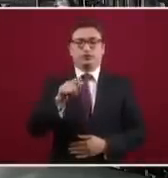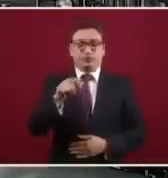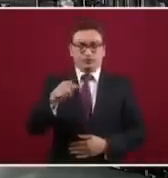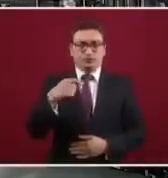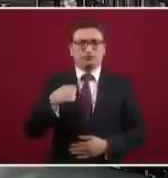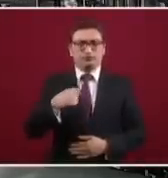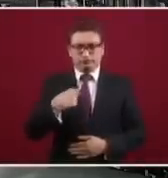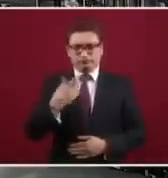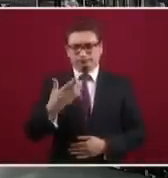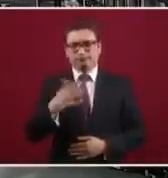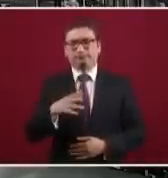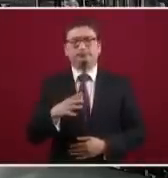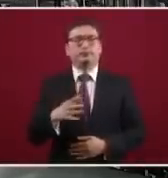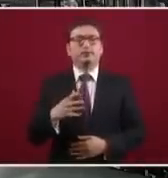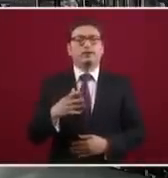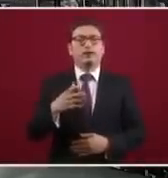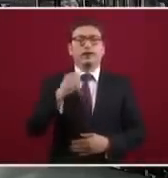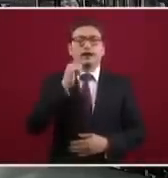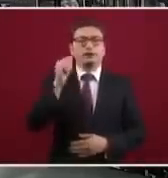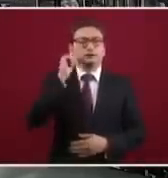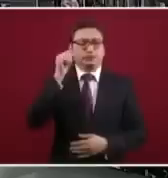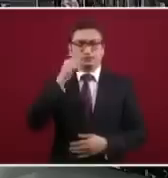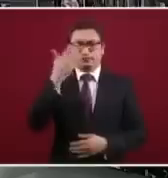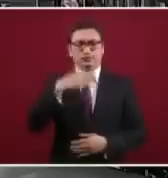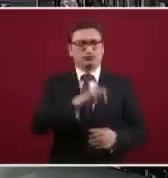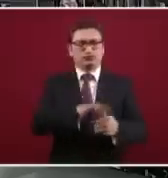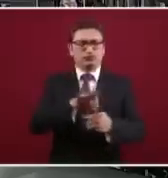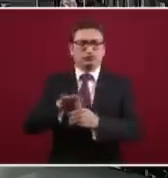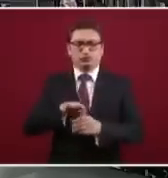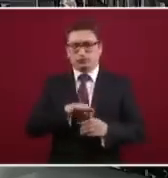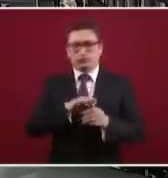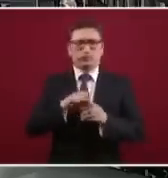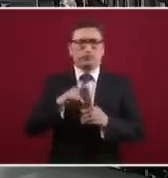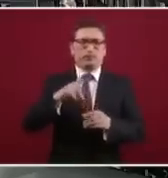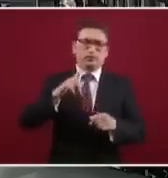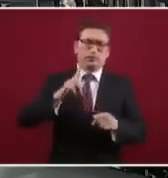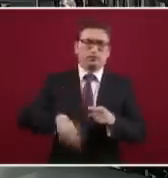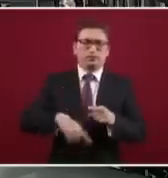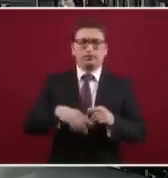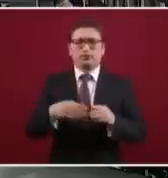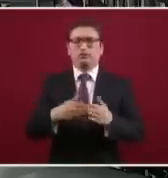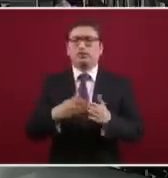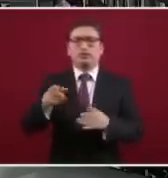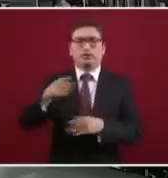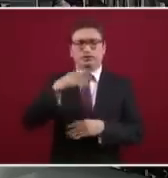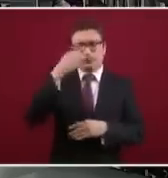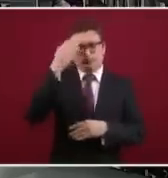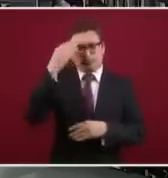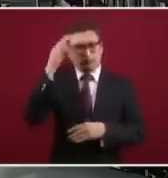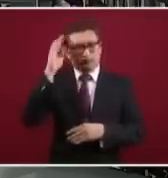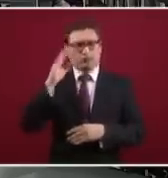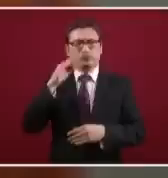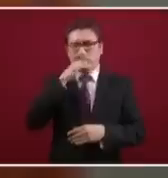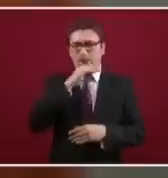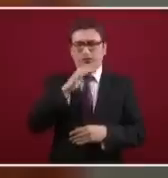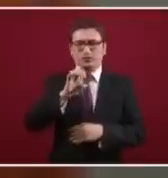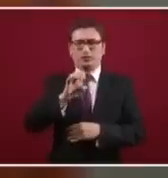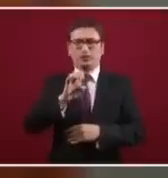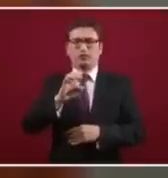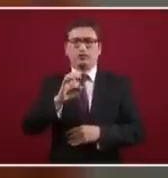de Bajo Palabra. Ayer se llevó a cabo la votación para quitar el bloqueo a Cuba, Ucrania